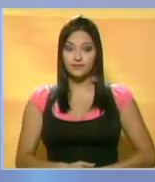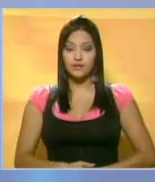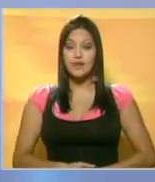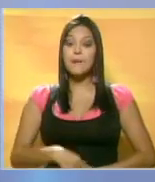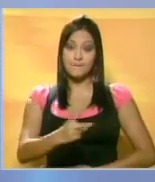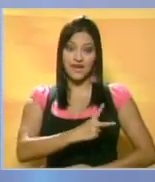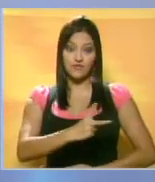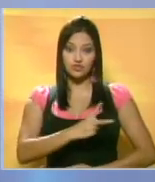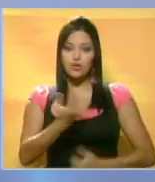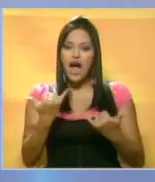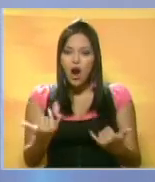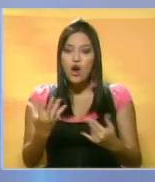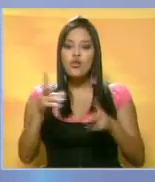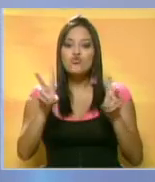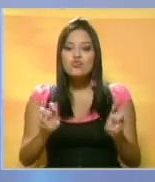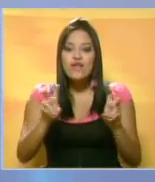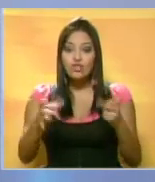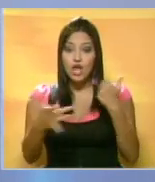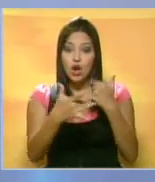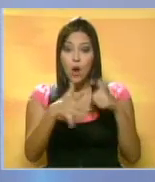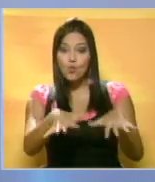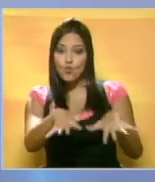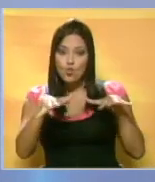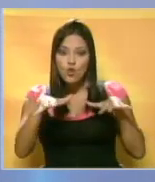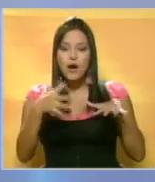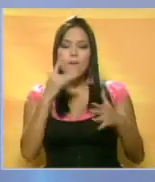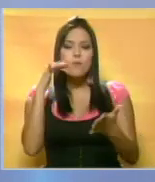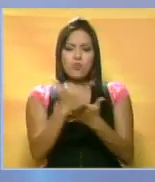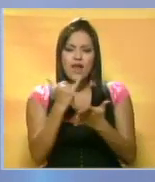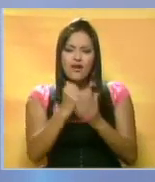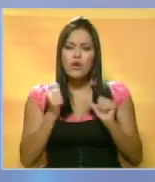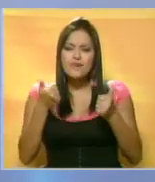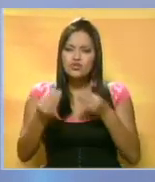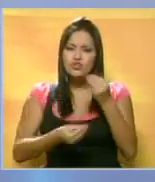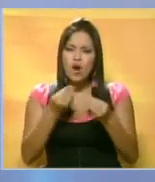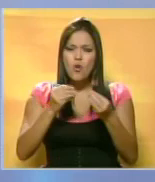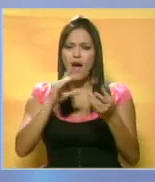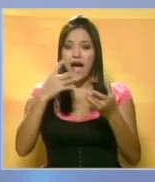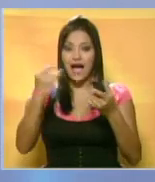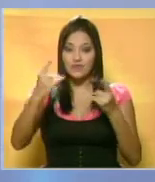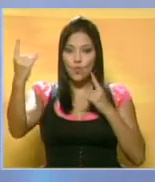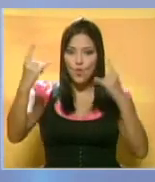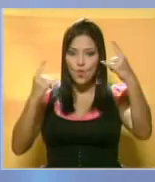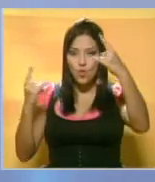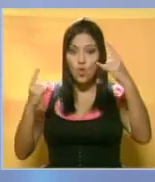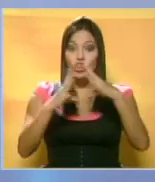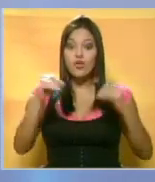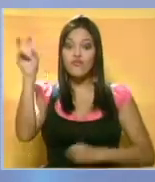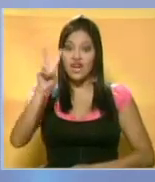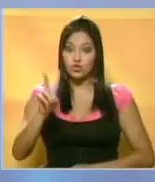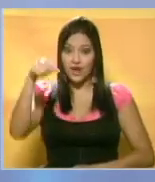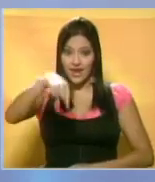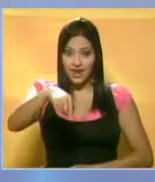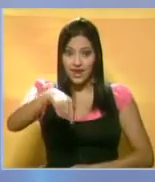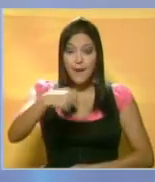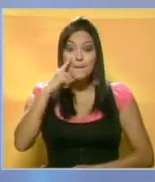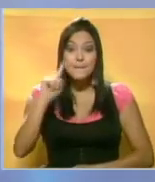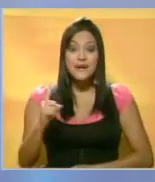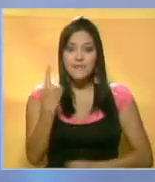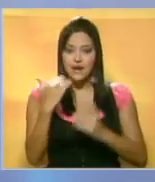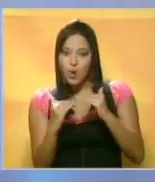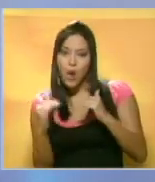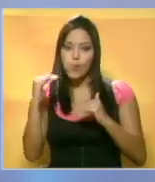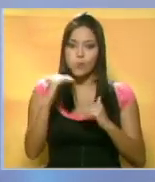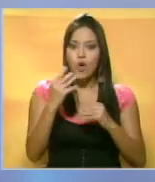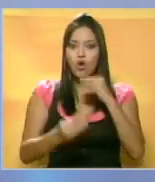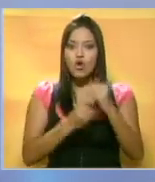venevisión entra en la era digital en señal de prueba dentro del inicio de las transmisiones de televisión digital abierta en Venezuela Este es el primer paso de